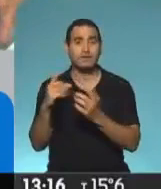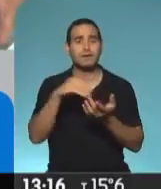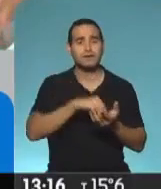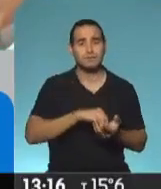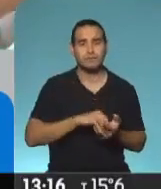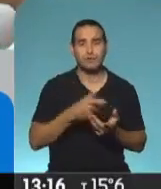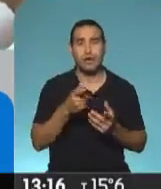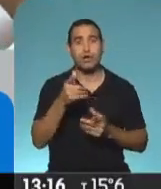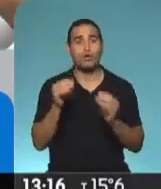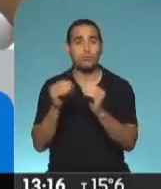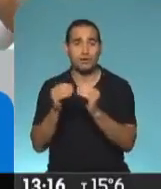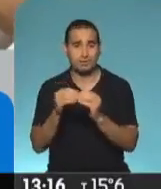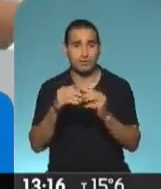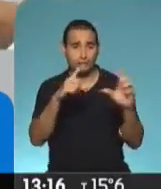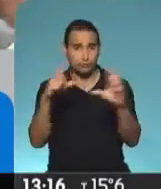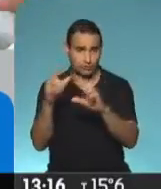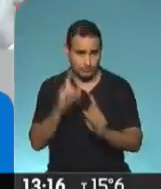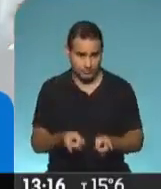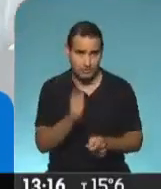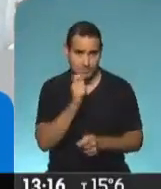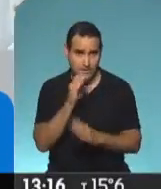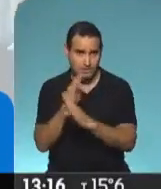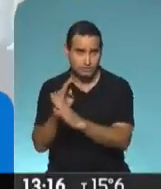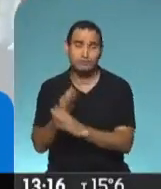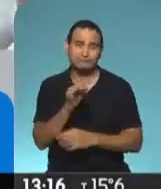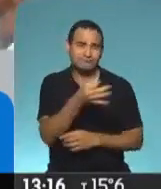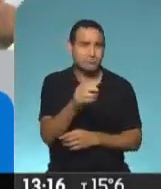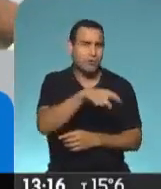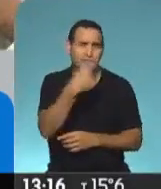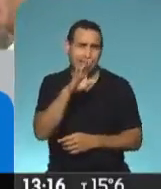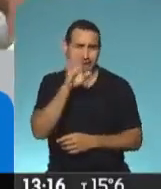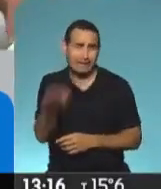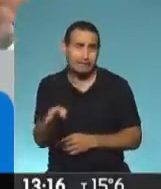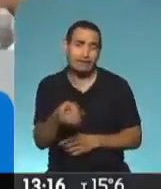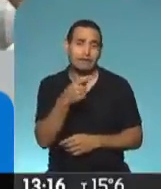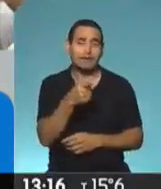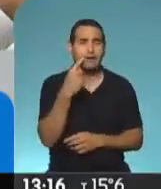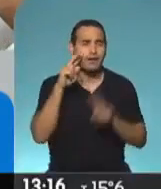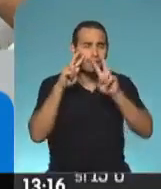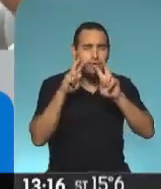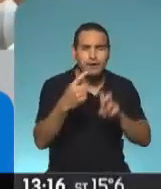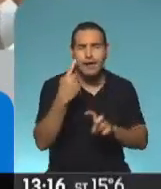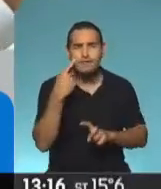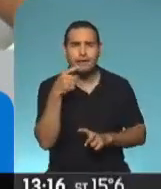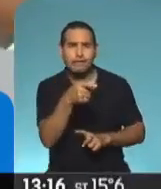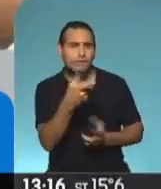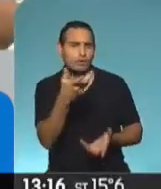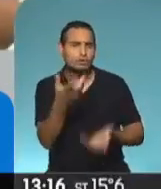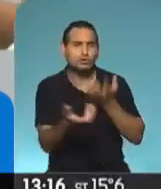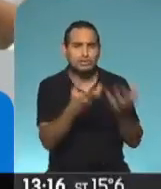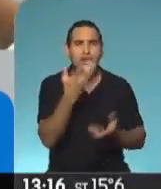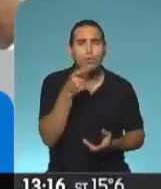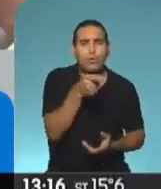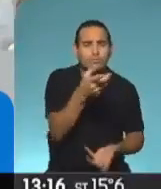muchos colegas fotógrafos también. Claro, pero también cosas que no tenían nada que ver. Por ejemplo, está interiorizado en cuestiones de culinaria, le gusta